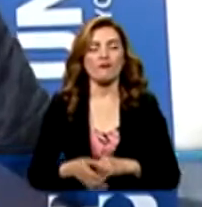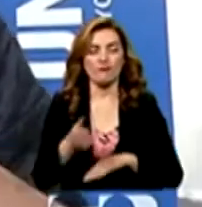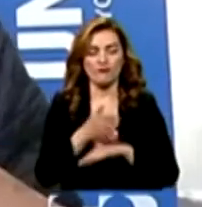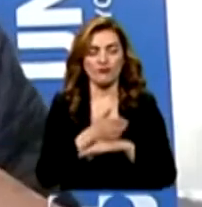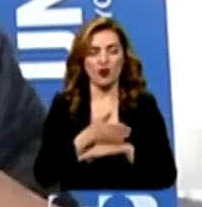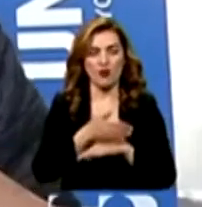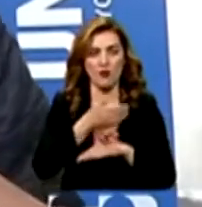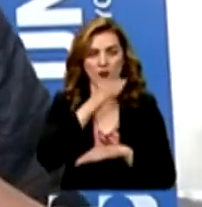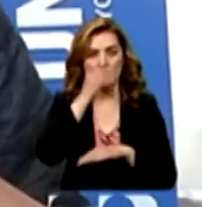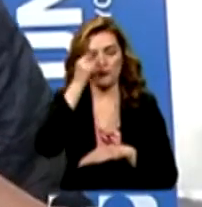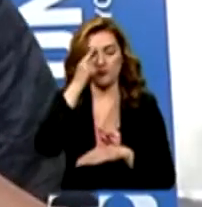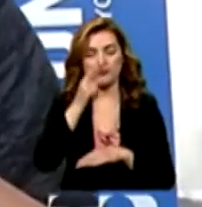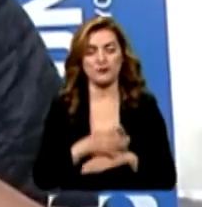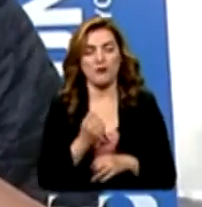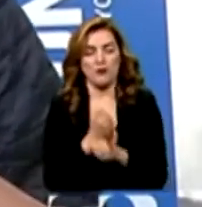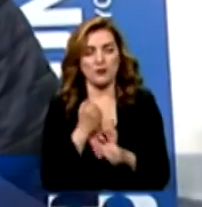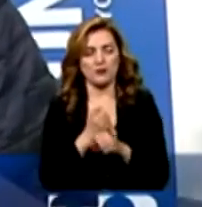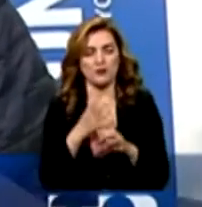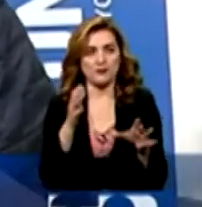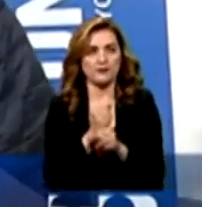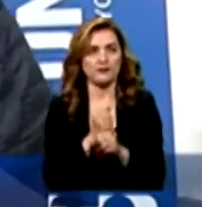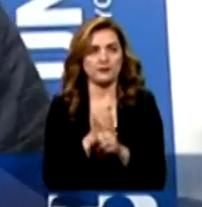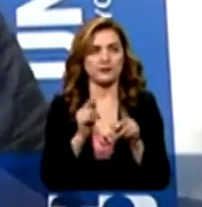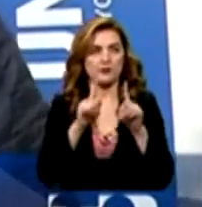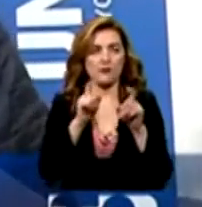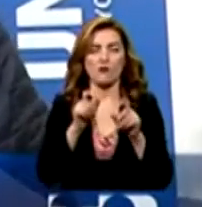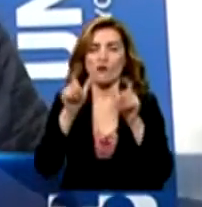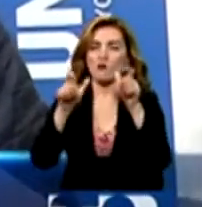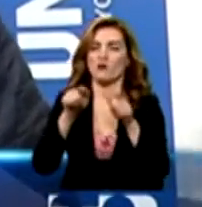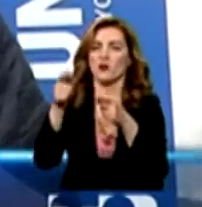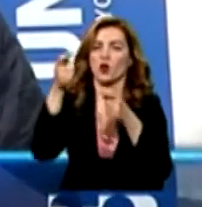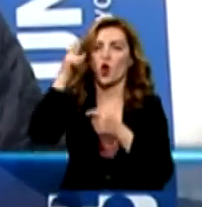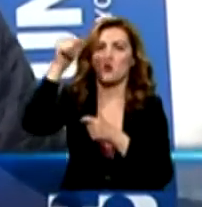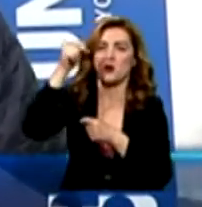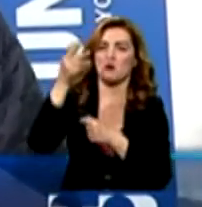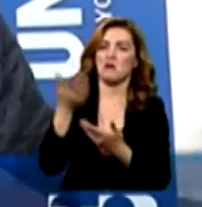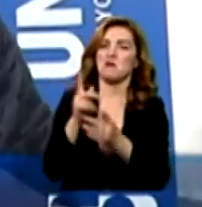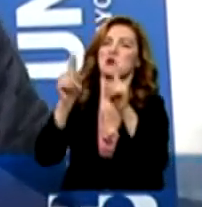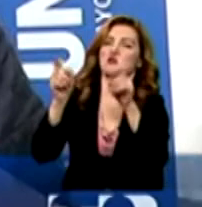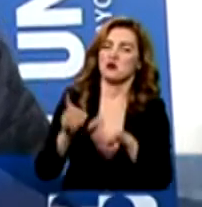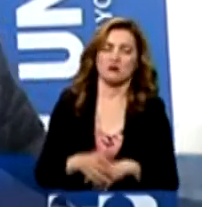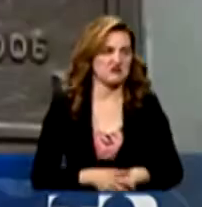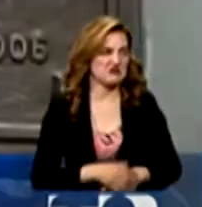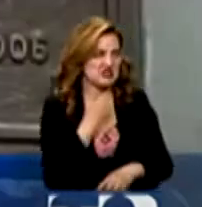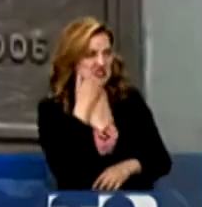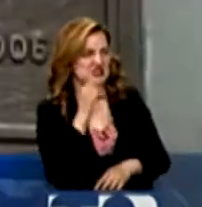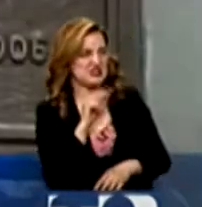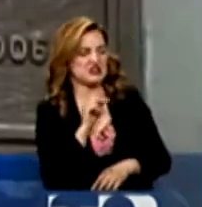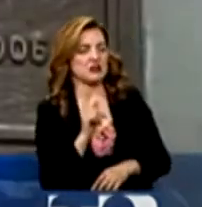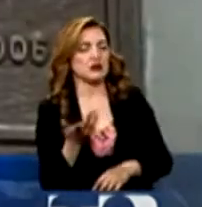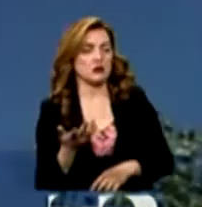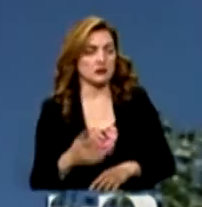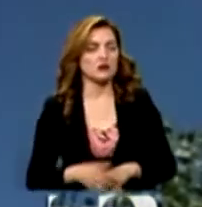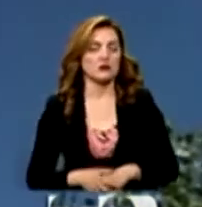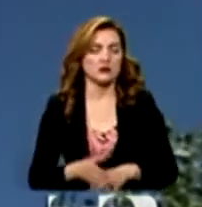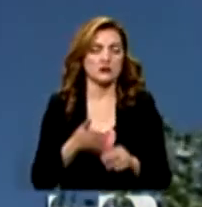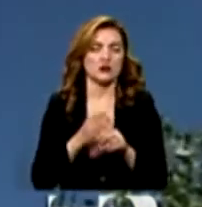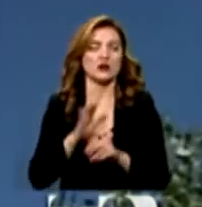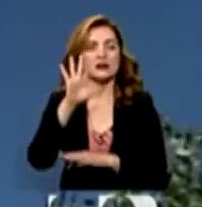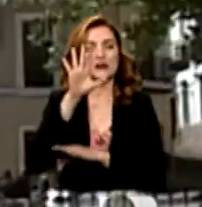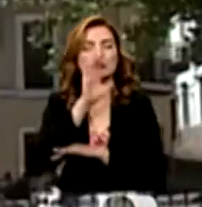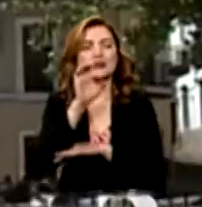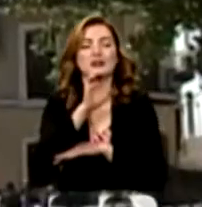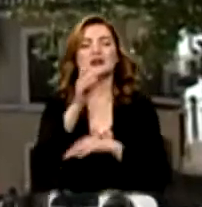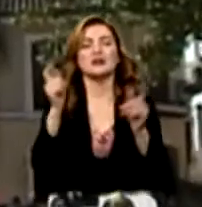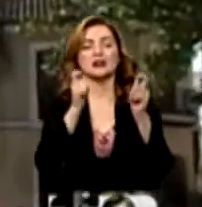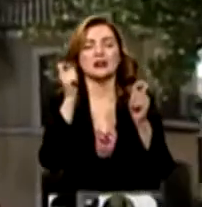labor es hacer preguntas, nuestra labor es incomodar al poder, y ese es el fin del periodismo. Cada 5 de enero se celebra en Ecuador el